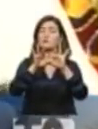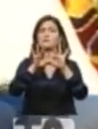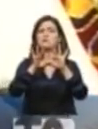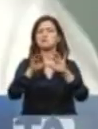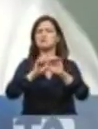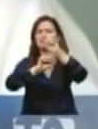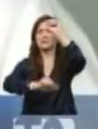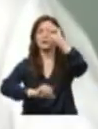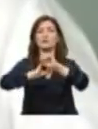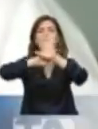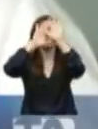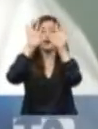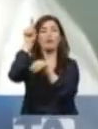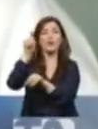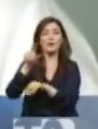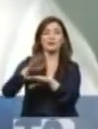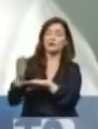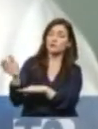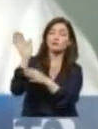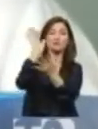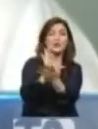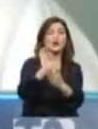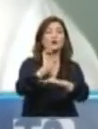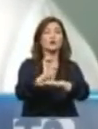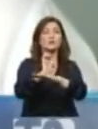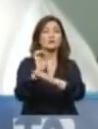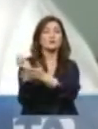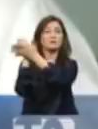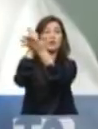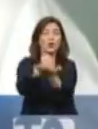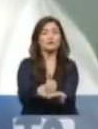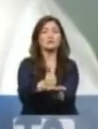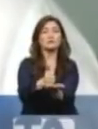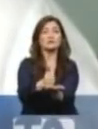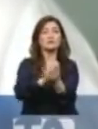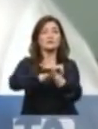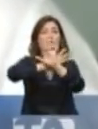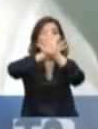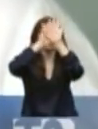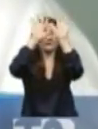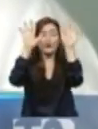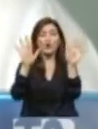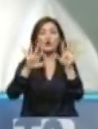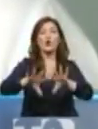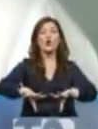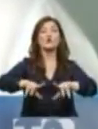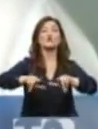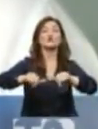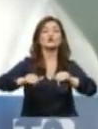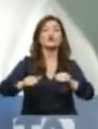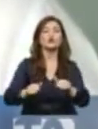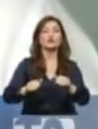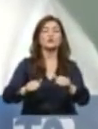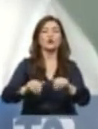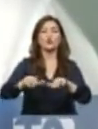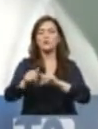cabos sueltos. Debe venir al Ecuador a ayudar a esclarecer los casos de corrupción, a dejar de tapar